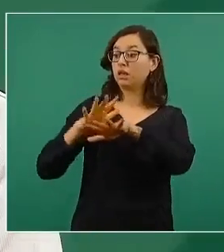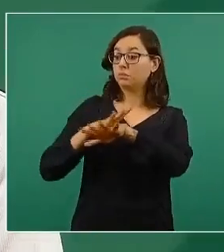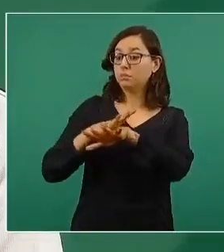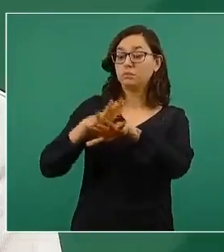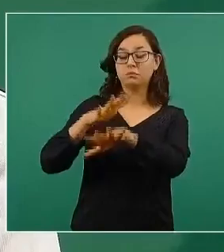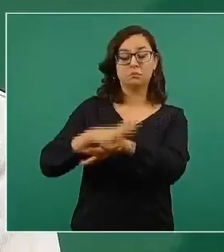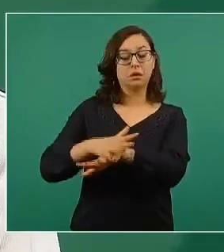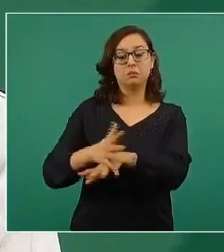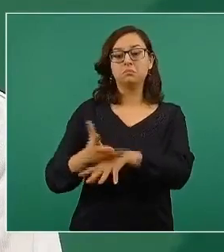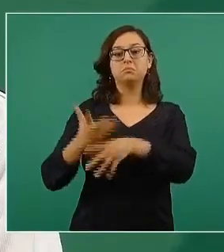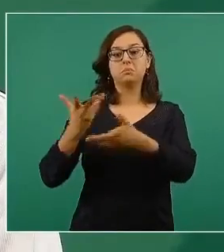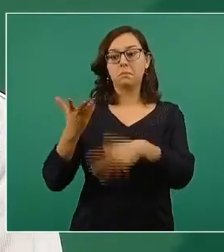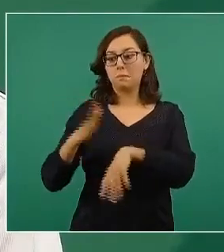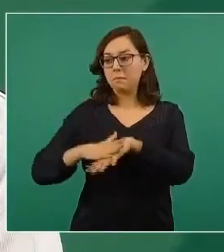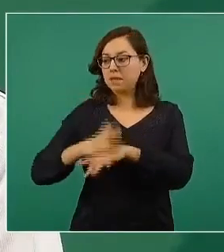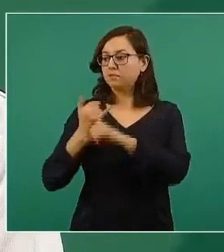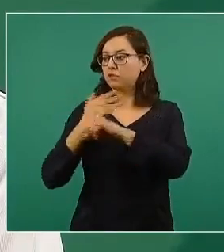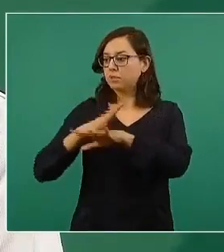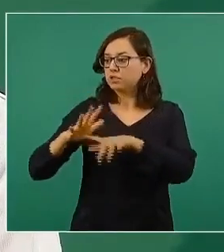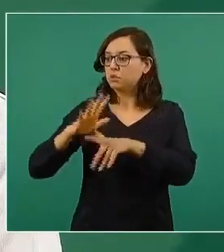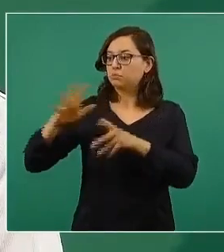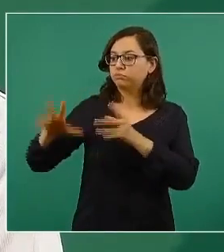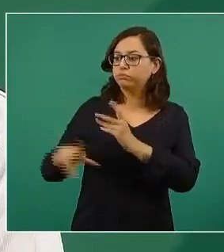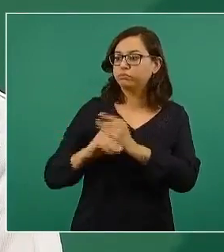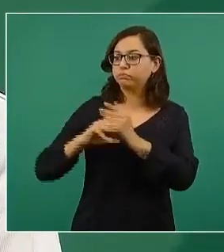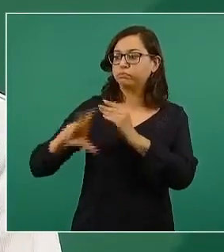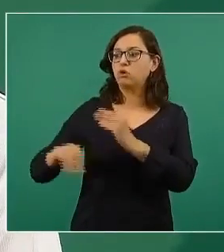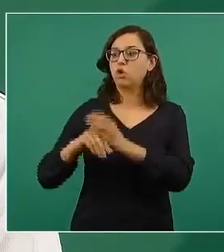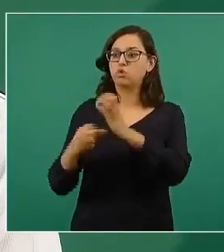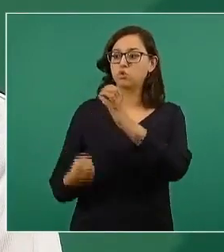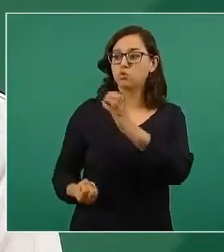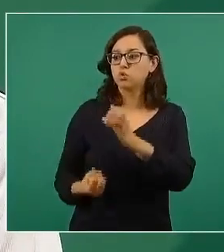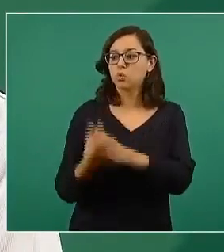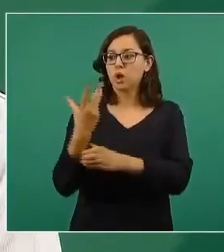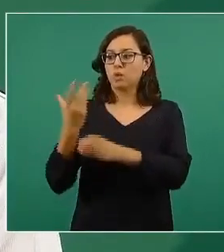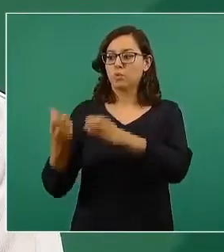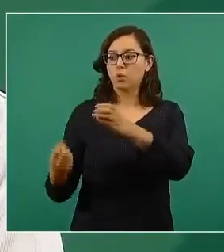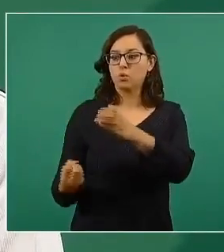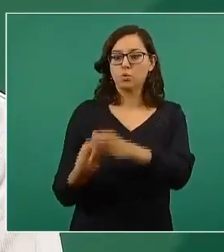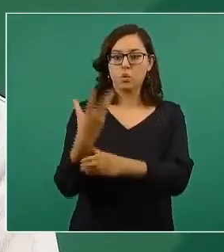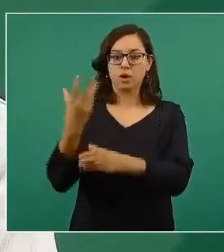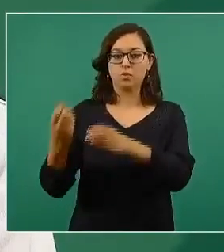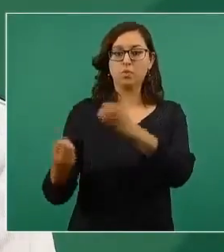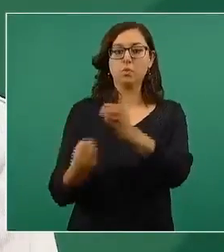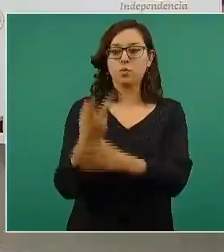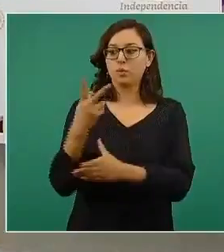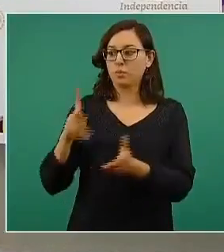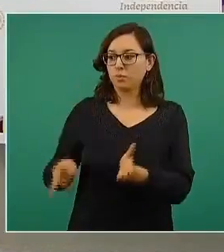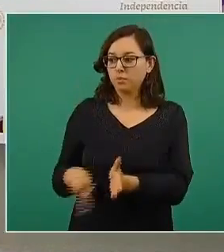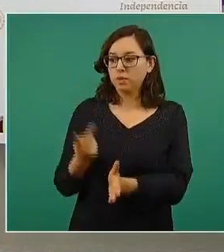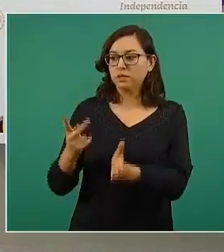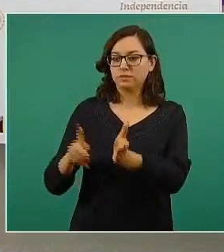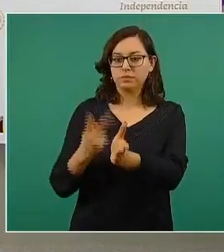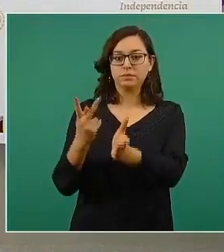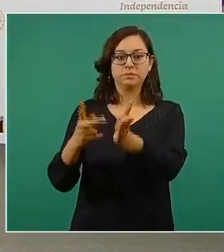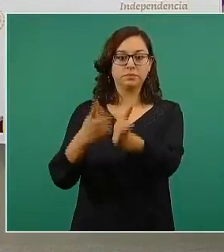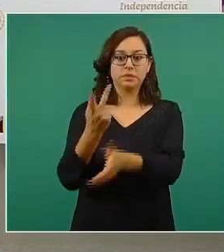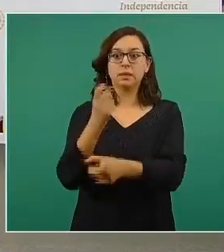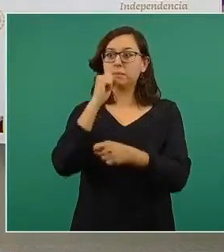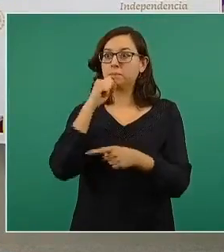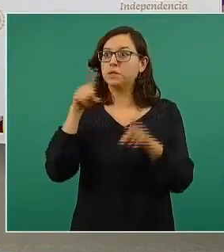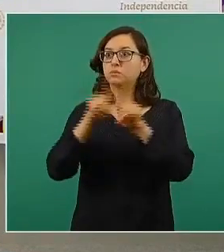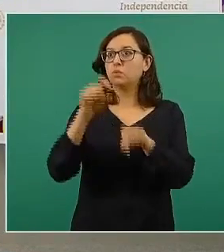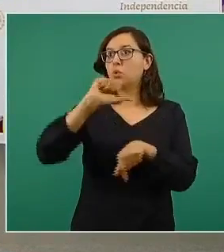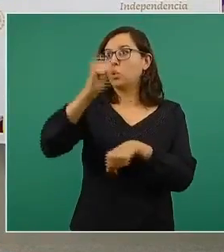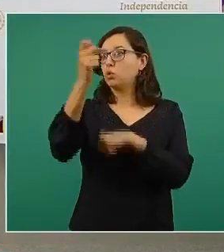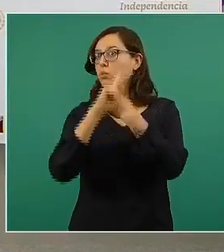evidencia científica, documentación técnica, producto del propio manejo de la epidemia en otros países